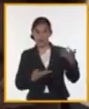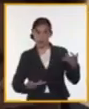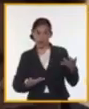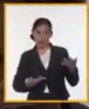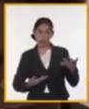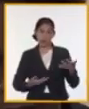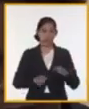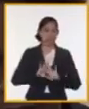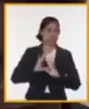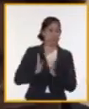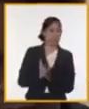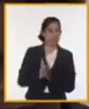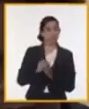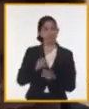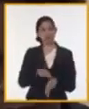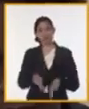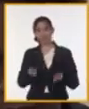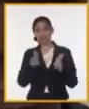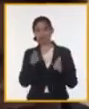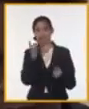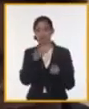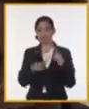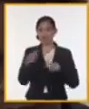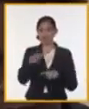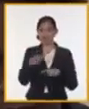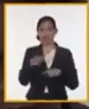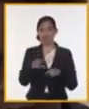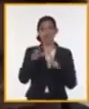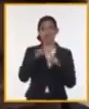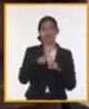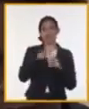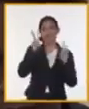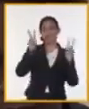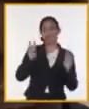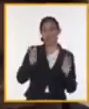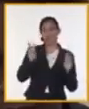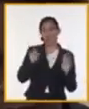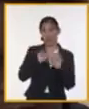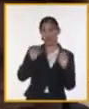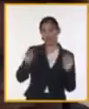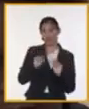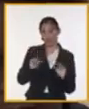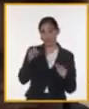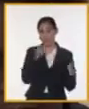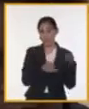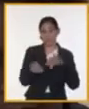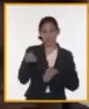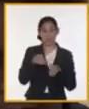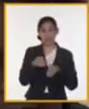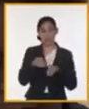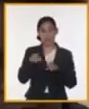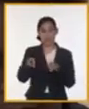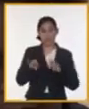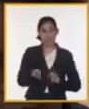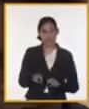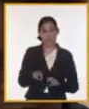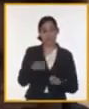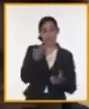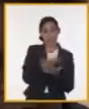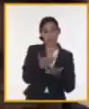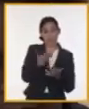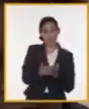los recursos. El tema de la participación en las asambleas, tanto de las empresas como de los demás actores que tienen que